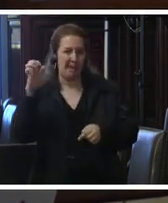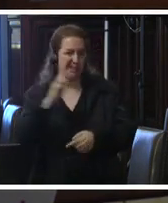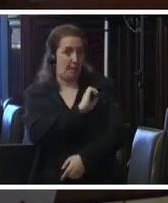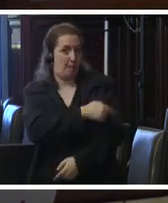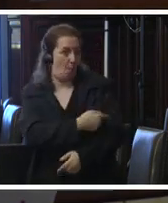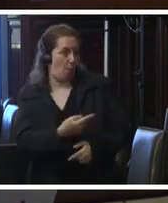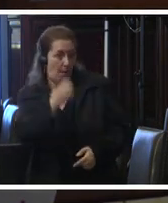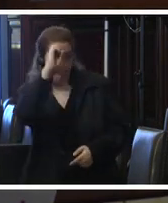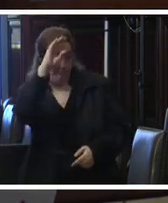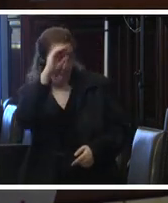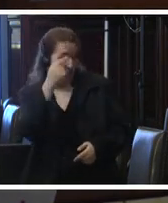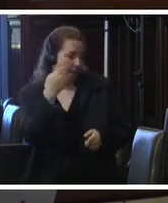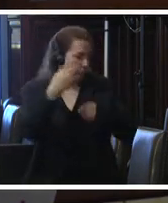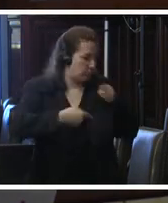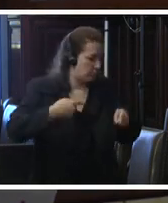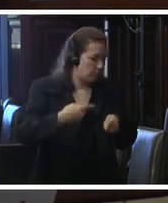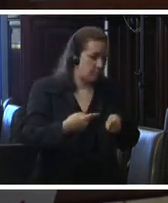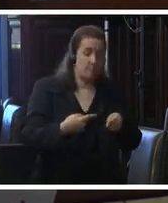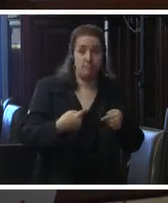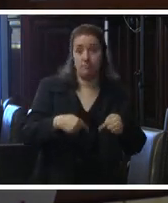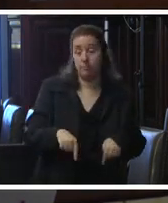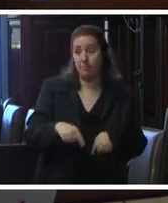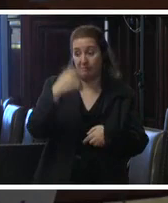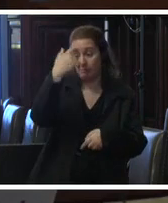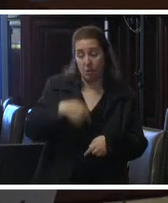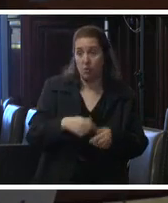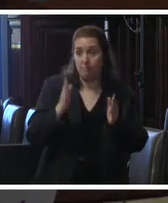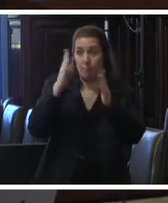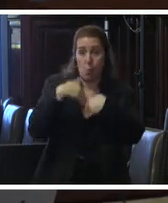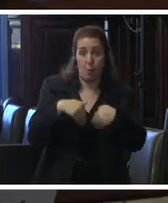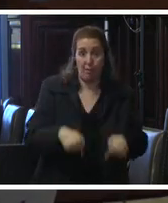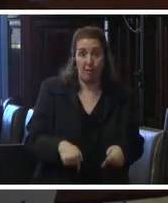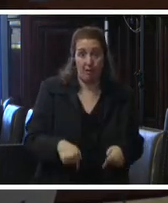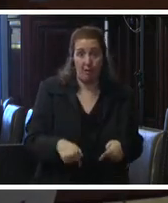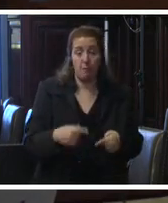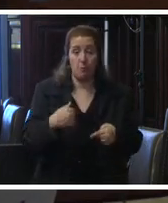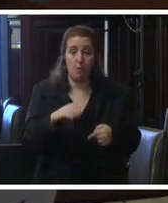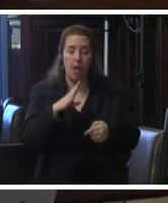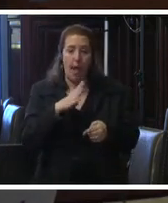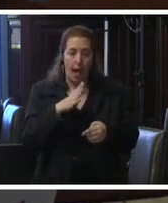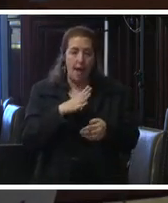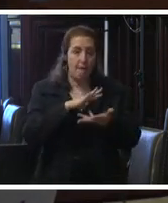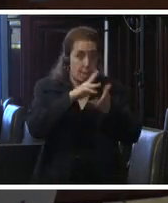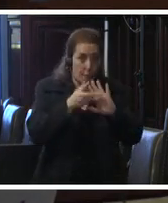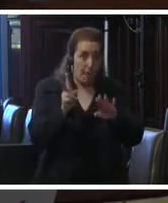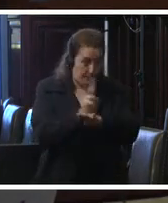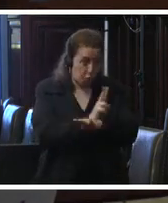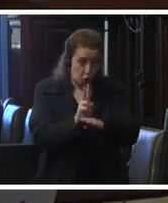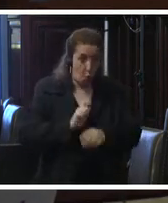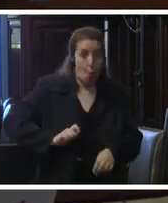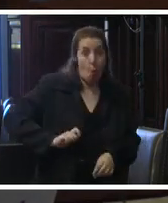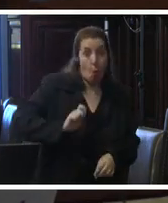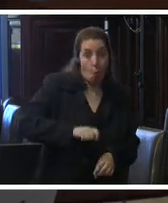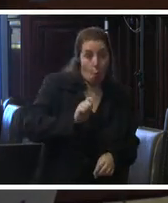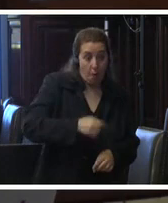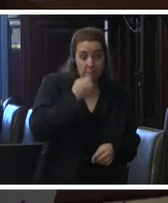ella, no puede estar acá porque, y a pesar de tener medidas cautelares, el